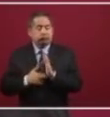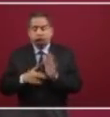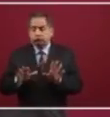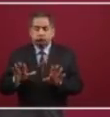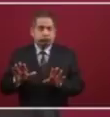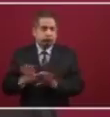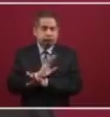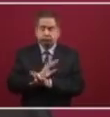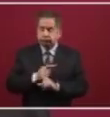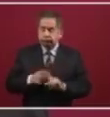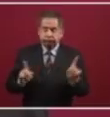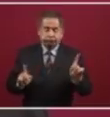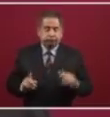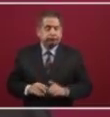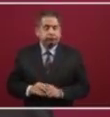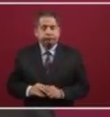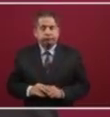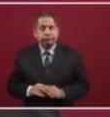ya